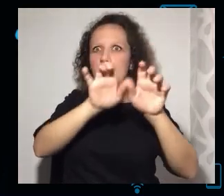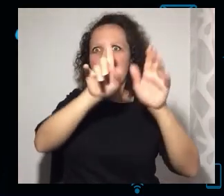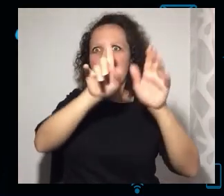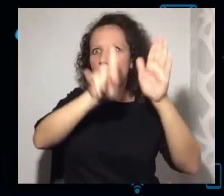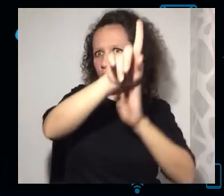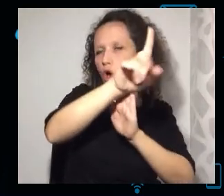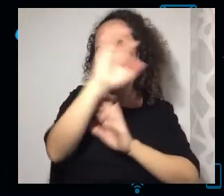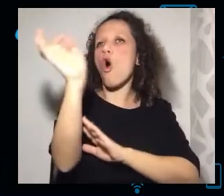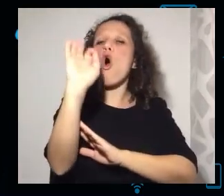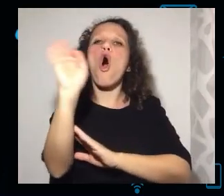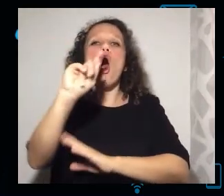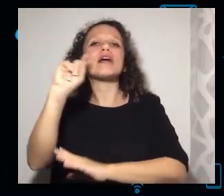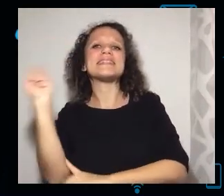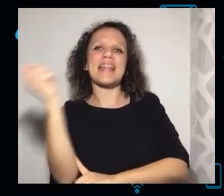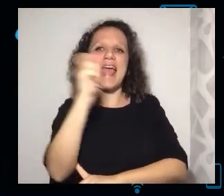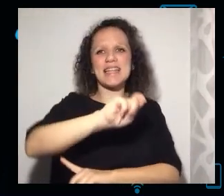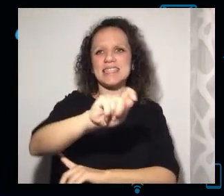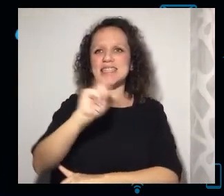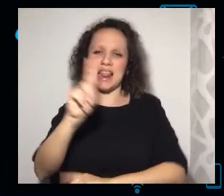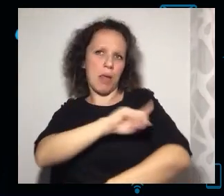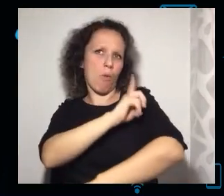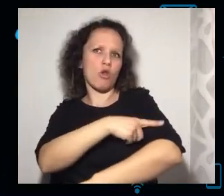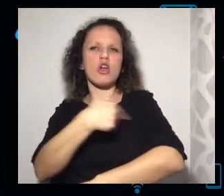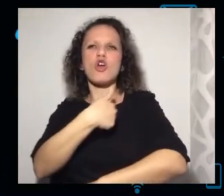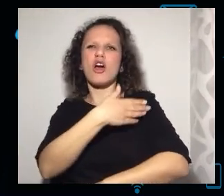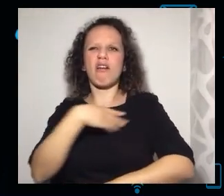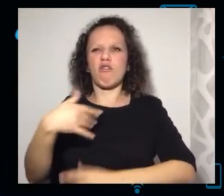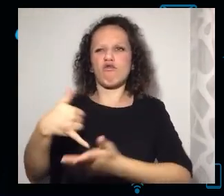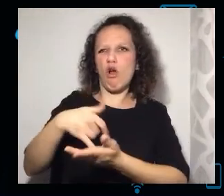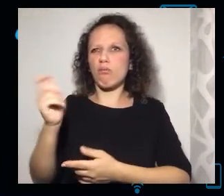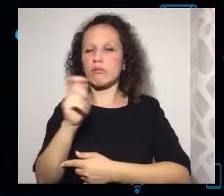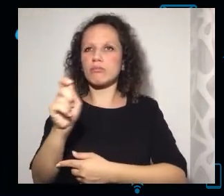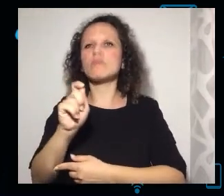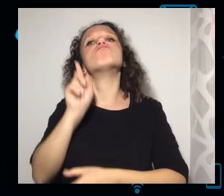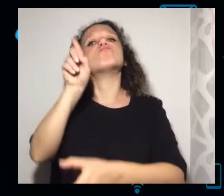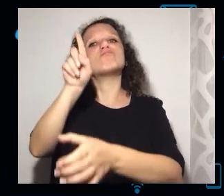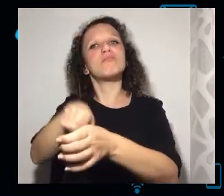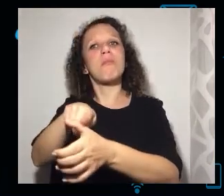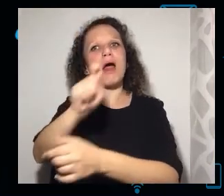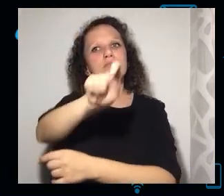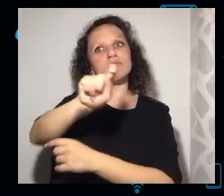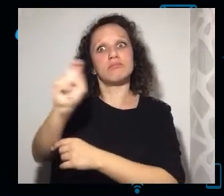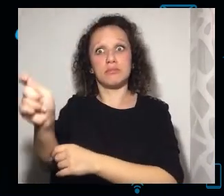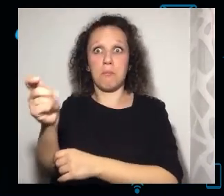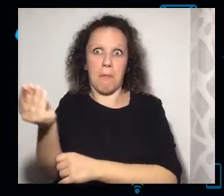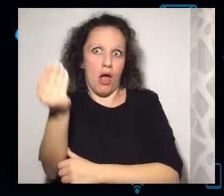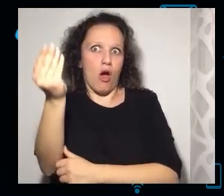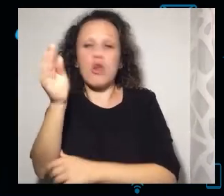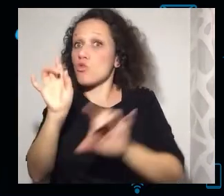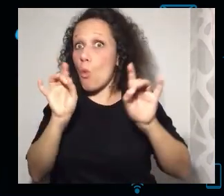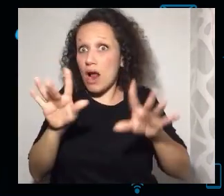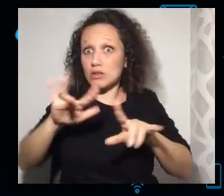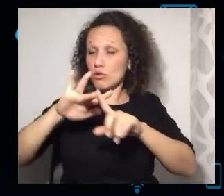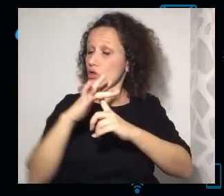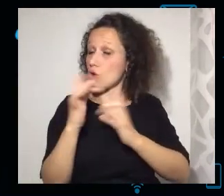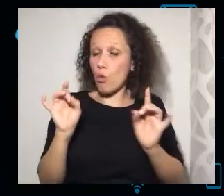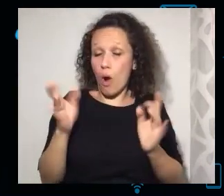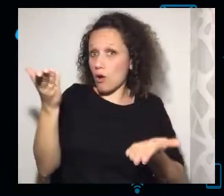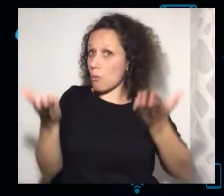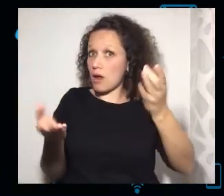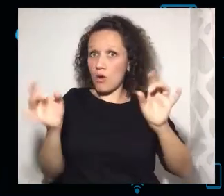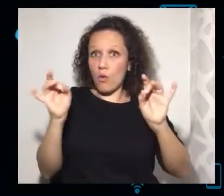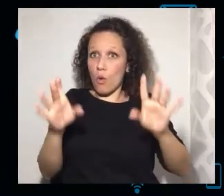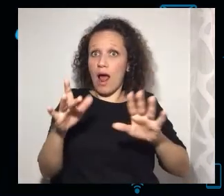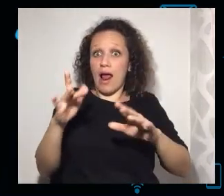técnica en el tenis pues también es bueno apuntarse a mejorar de alguna manera esa capacidad de